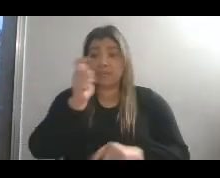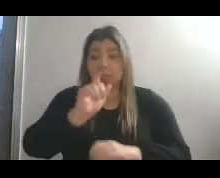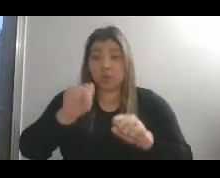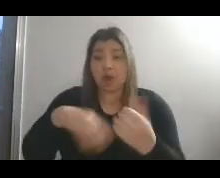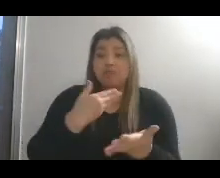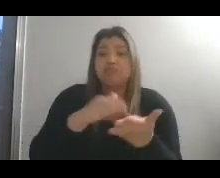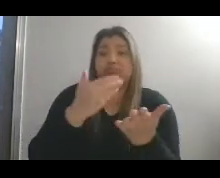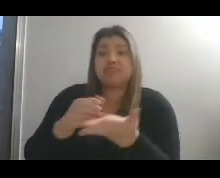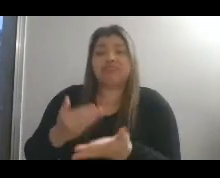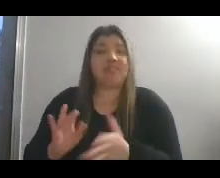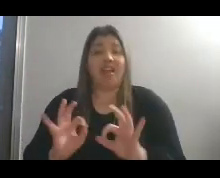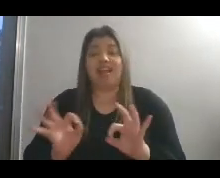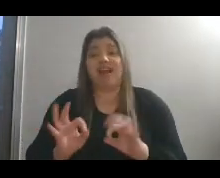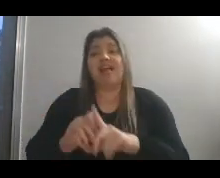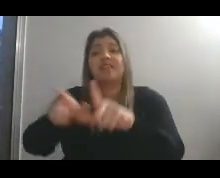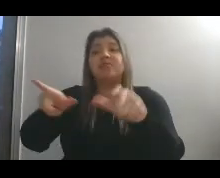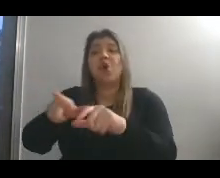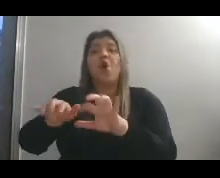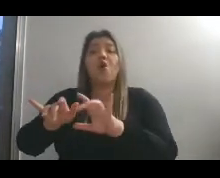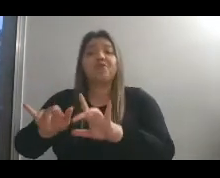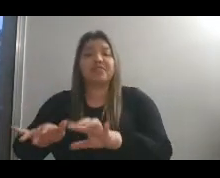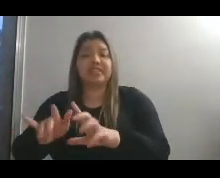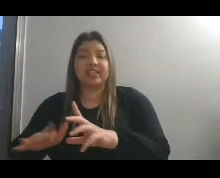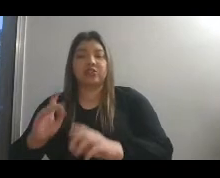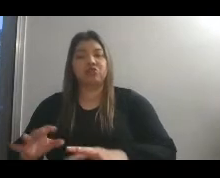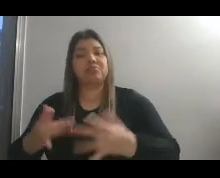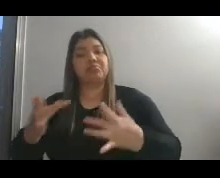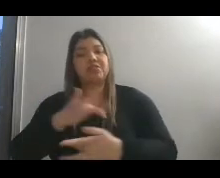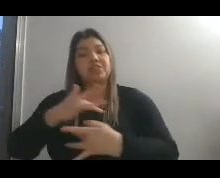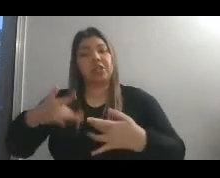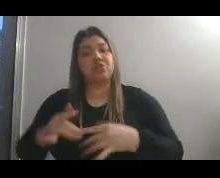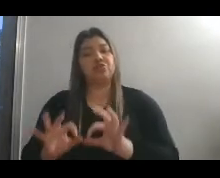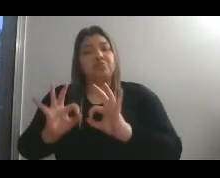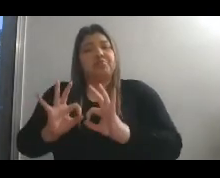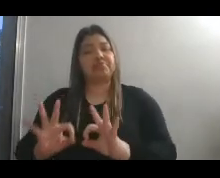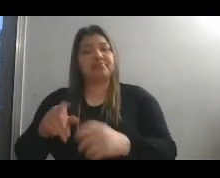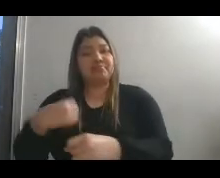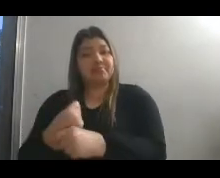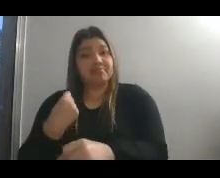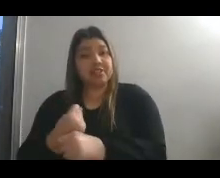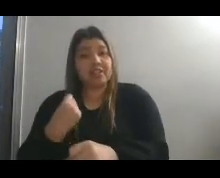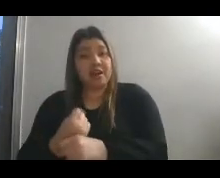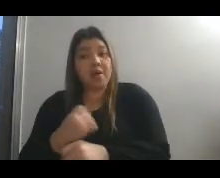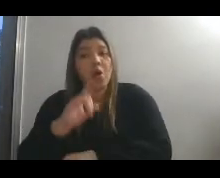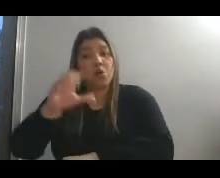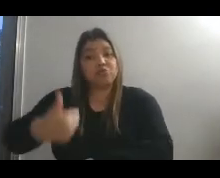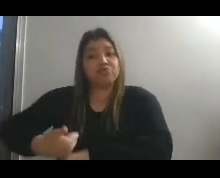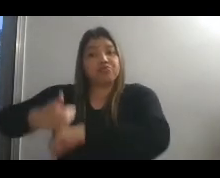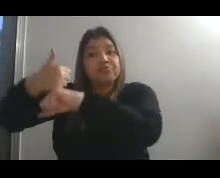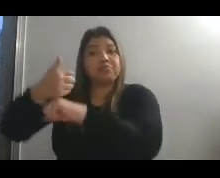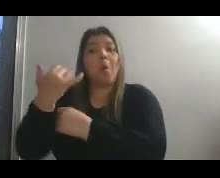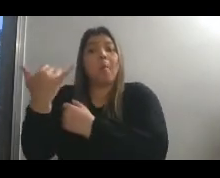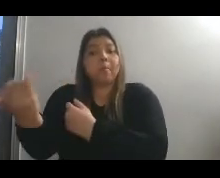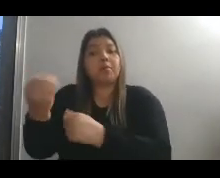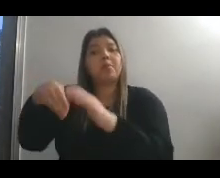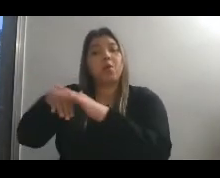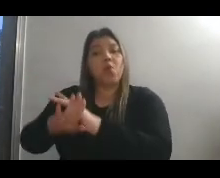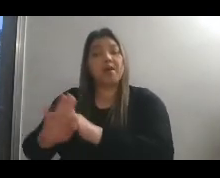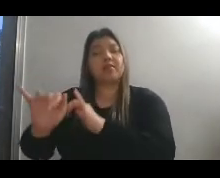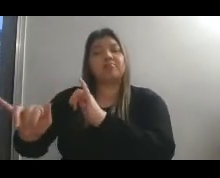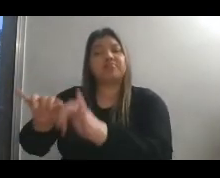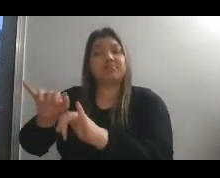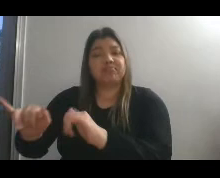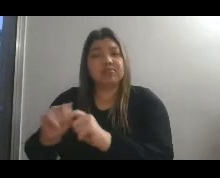tienen en la Oficina de Seguridad y Salud en el Trabajo, se tienen en la gerencia, se tienen en el área administrativa de urgencias, por decirlo